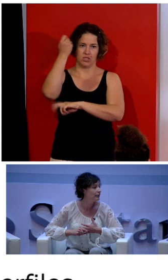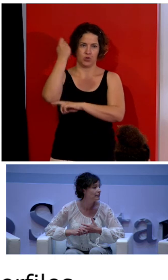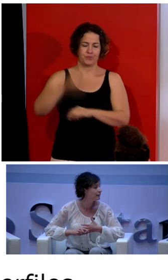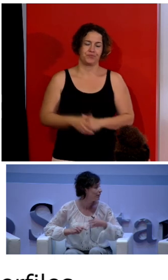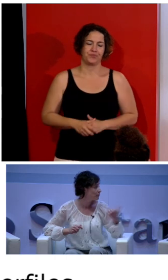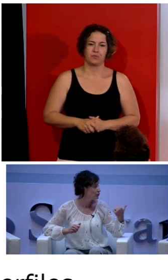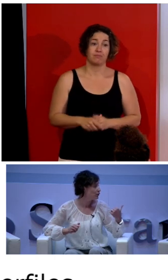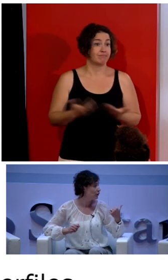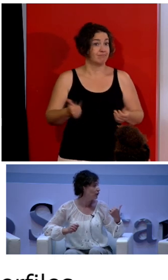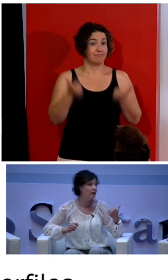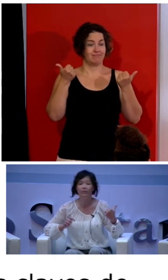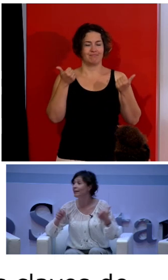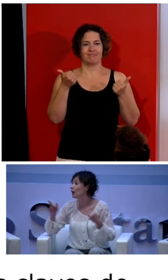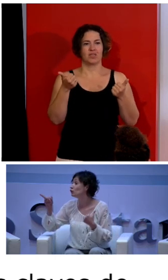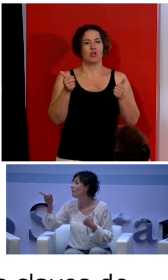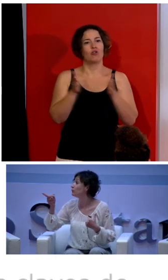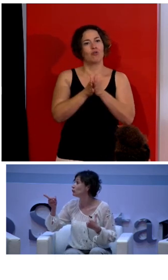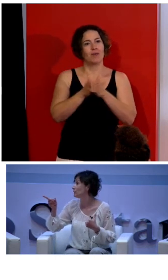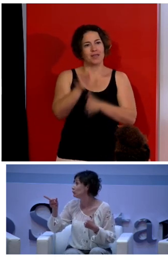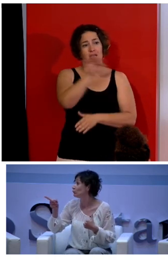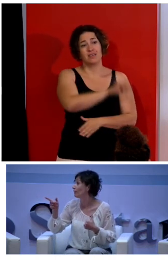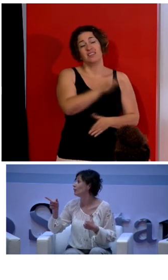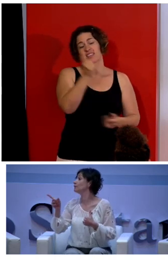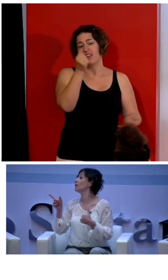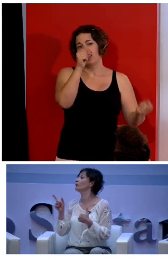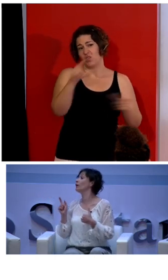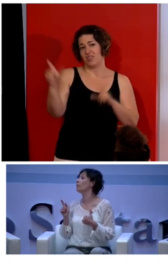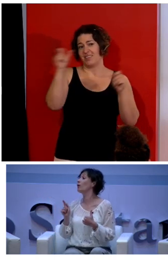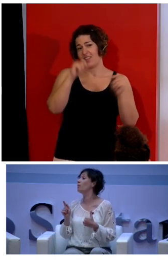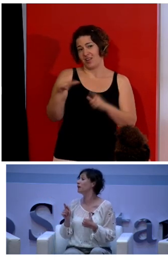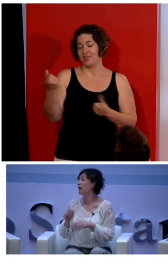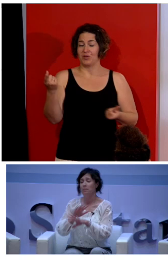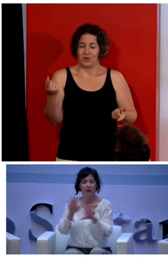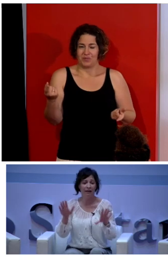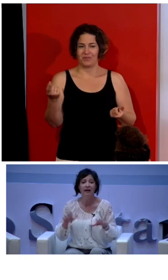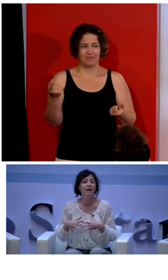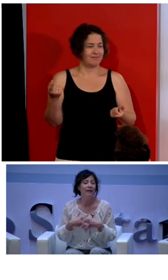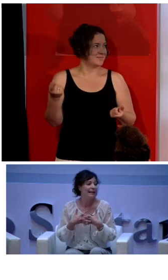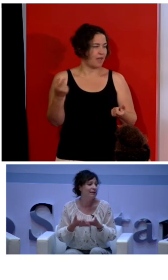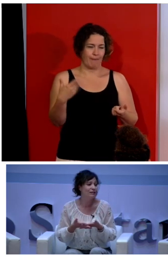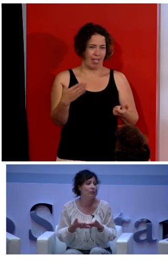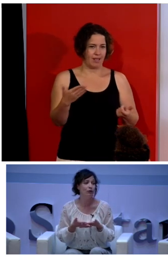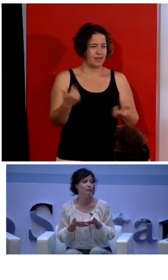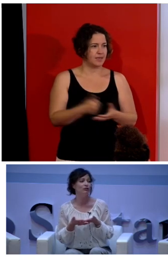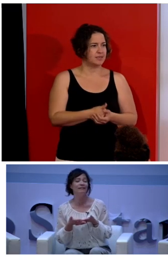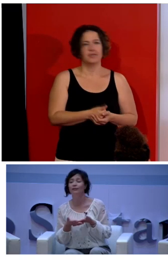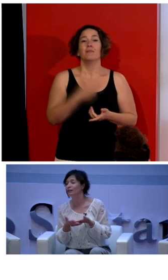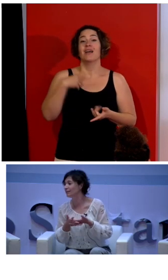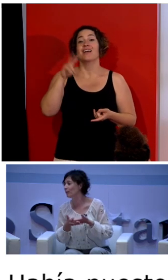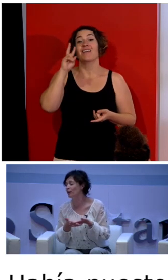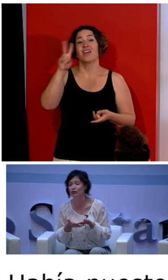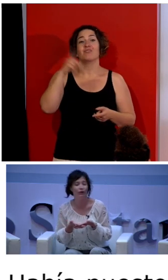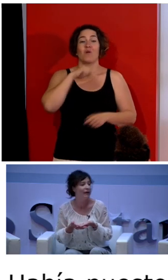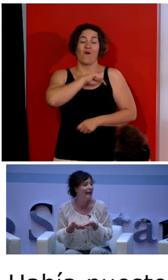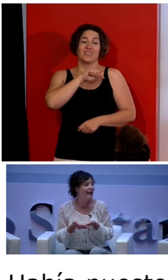Y sin más, pues os dejo con mi compañera. Os había puesto unas ilustraciones, pero bueno, era un poco porque... Pero nada, para que vierais cómo nos hemos sentido en